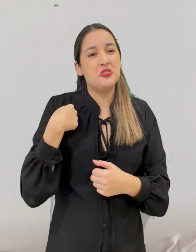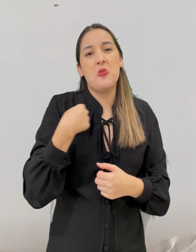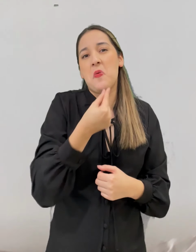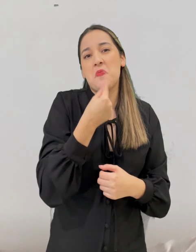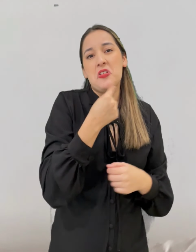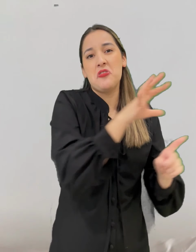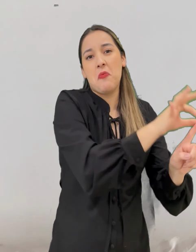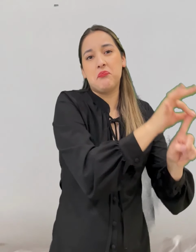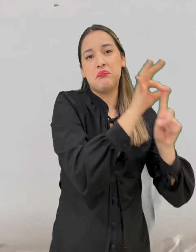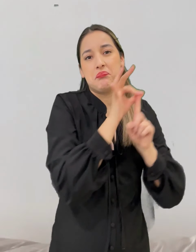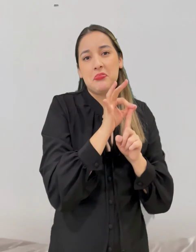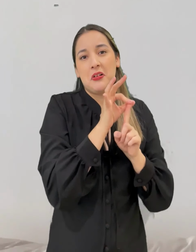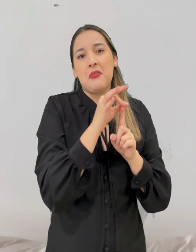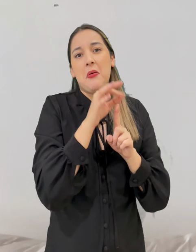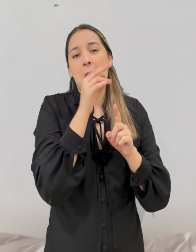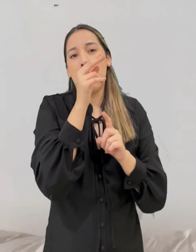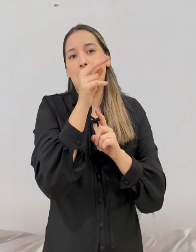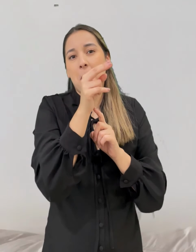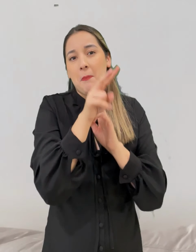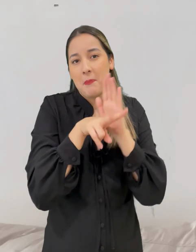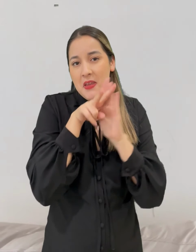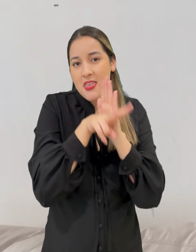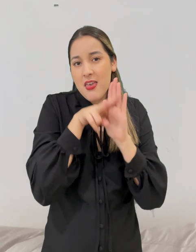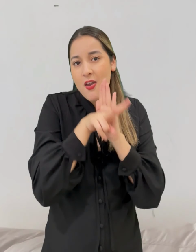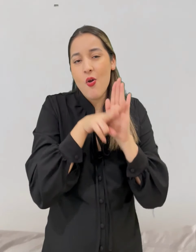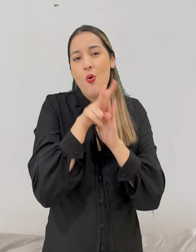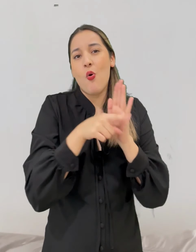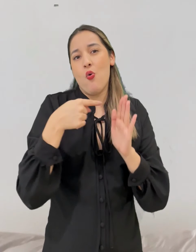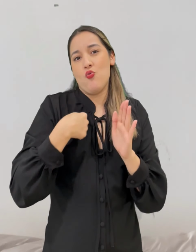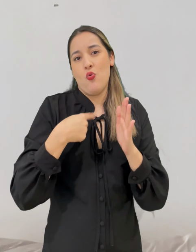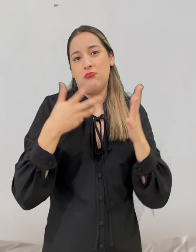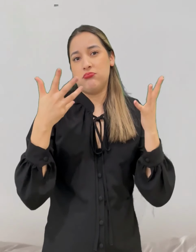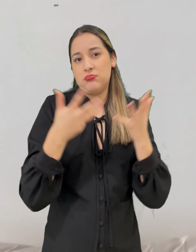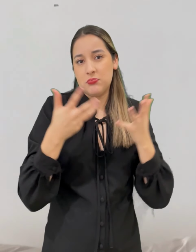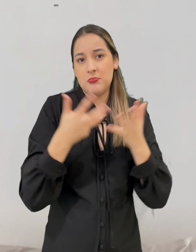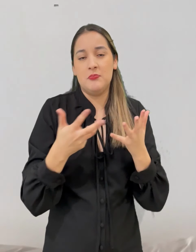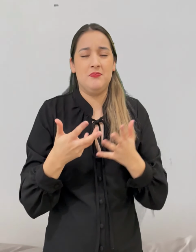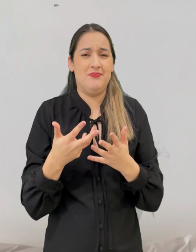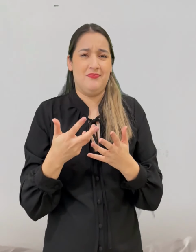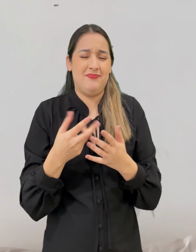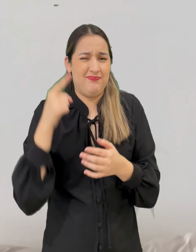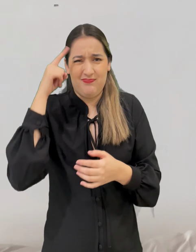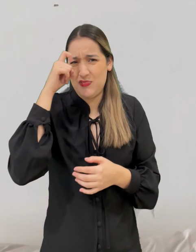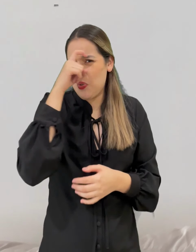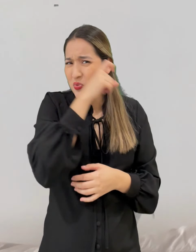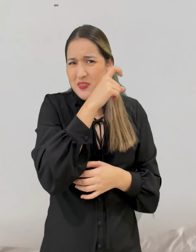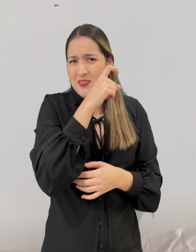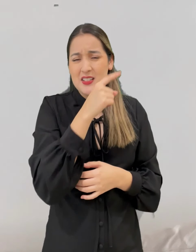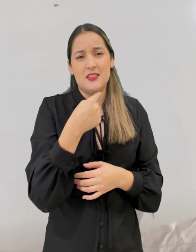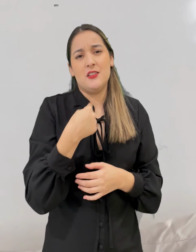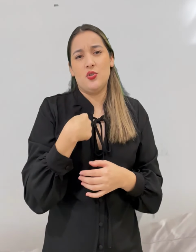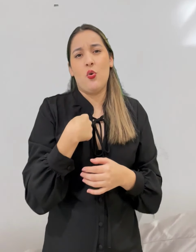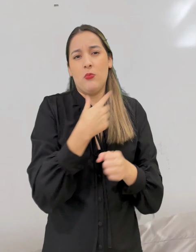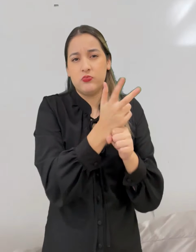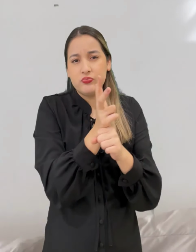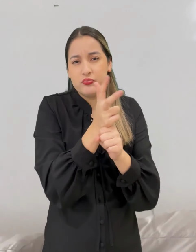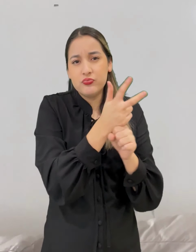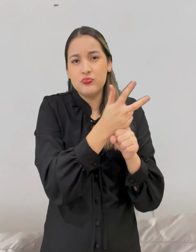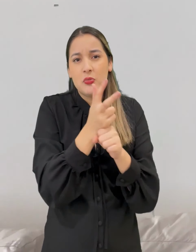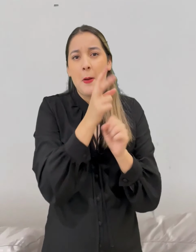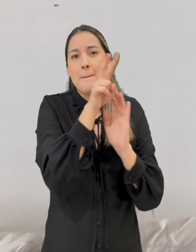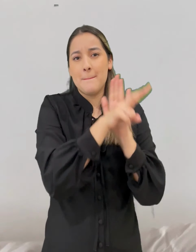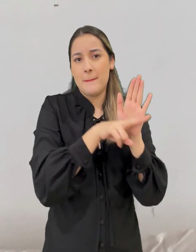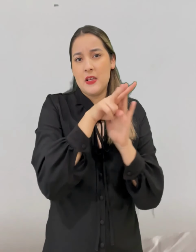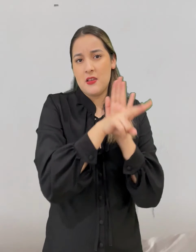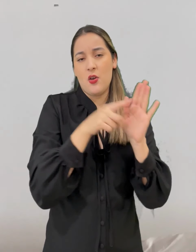con discapacidad auditiva o alguna otra característica pues hay estado no batallado con eso para poder grabar